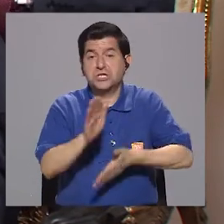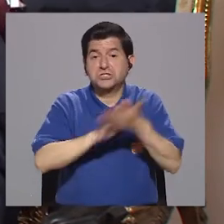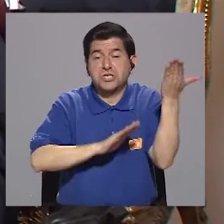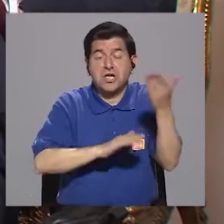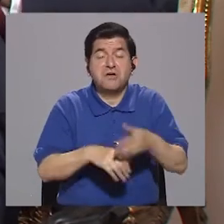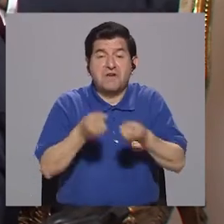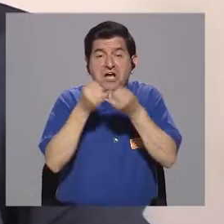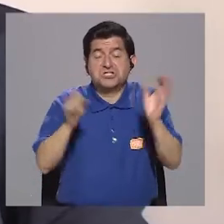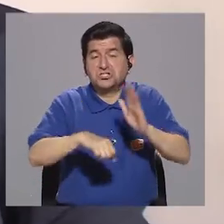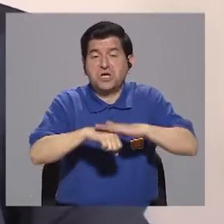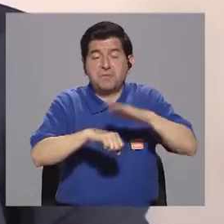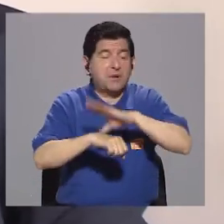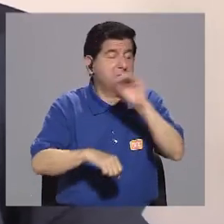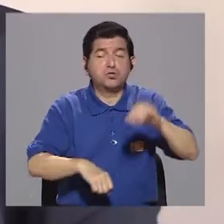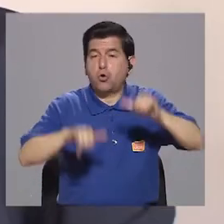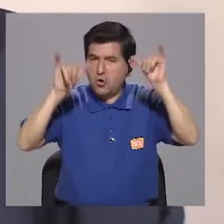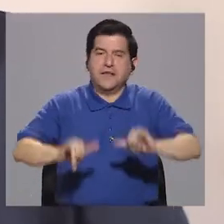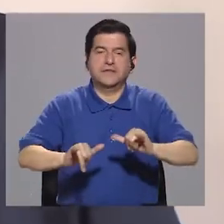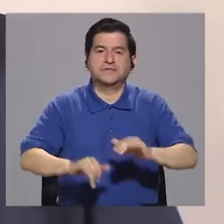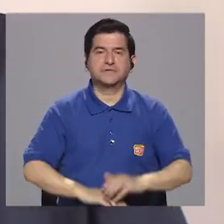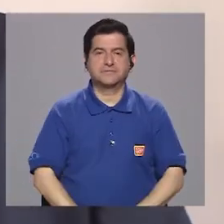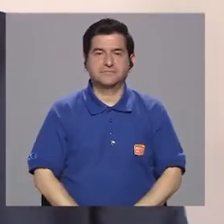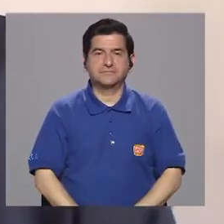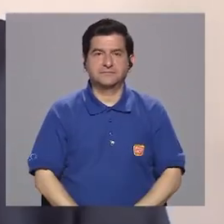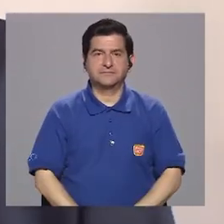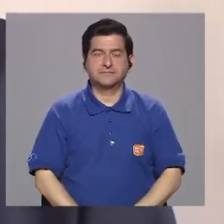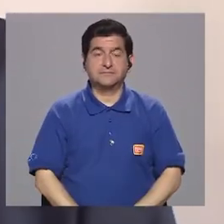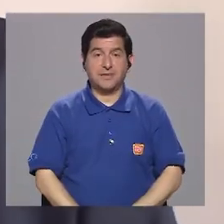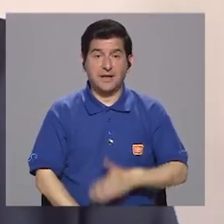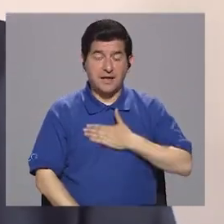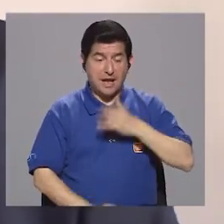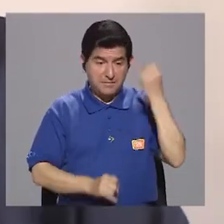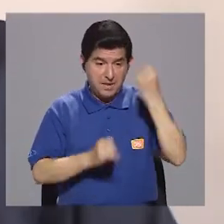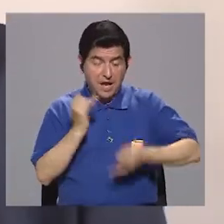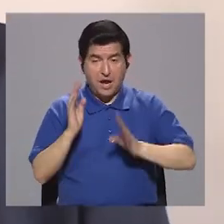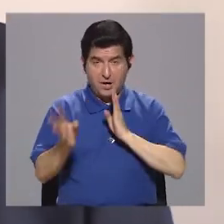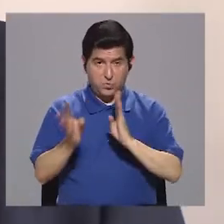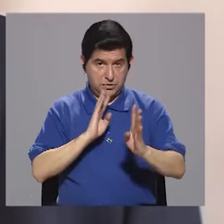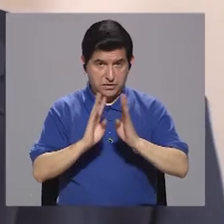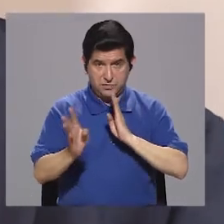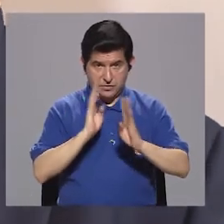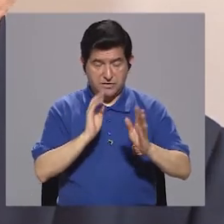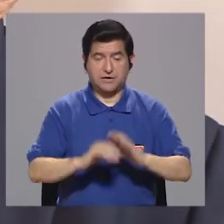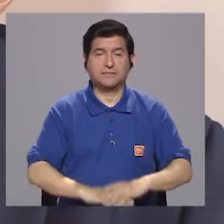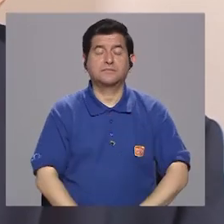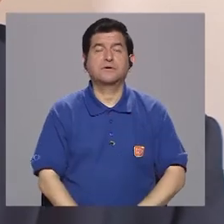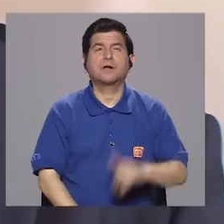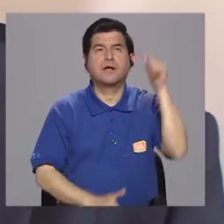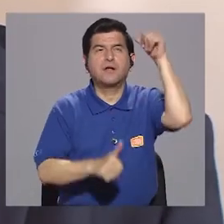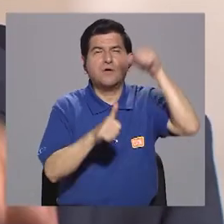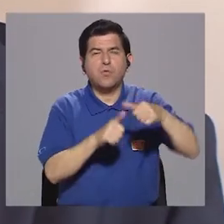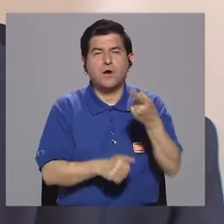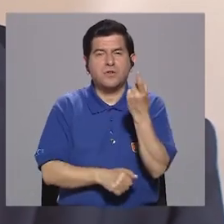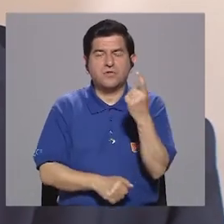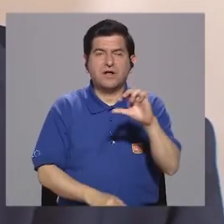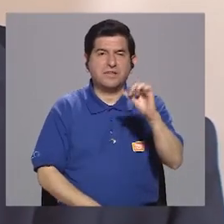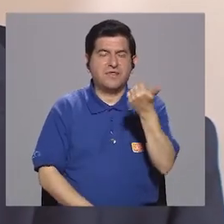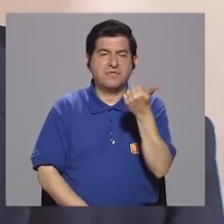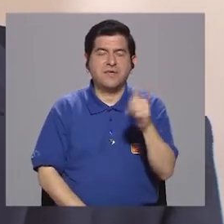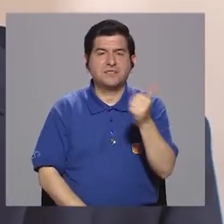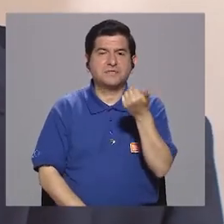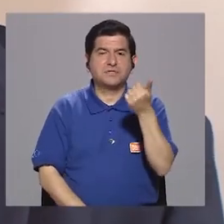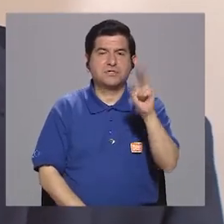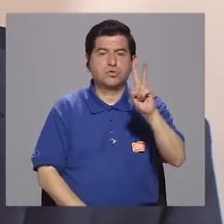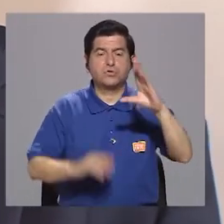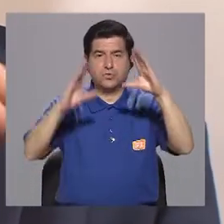o no se fuera. Y bueno, la verdad es que a mí fue el último que me tocó hablar, ¿verdad? Recuerdo que faltaban como 10 para las